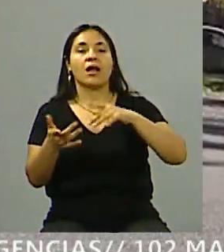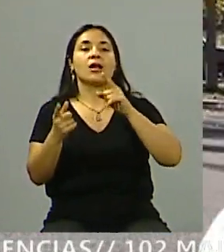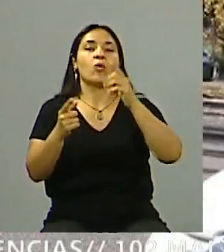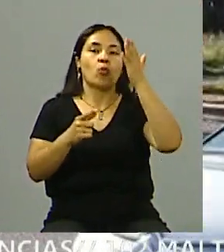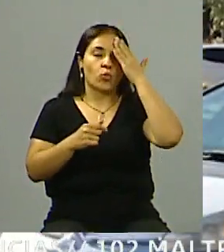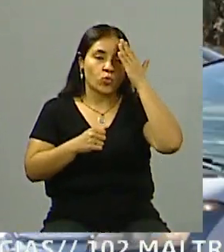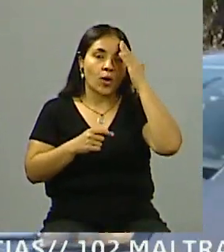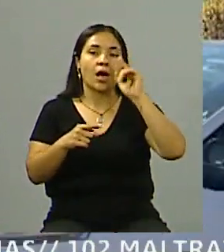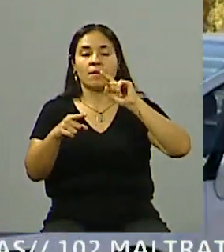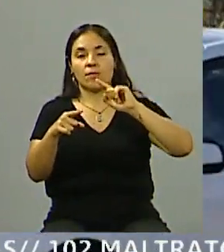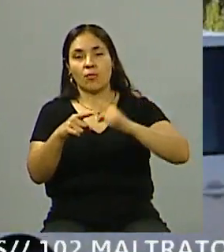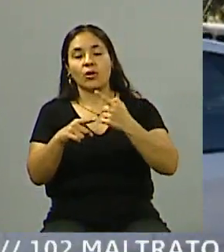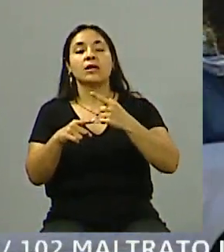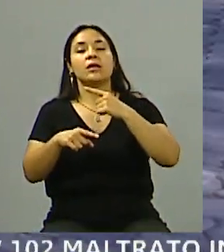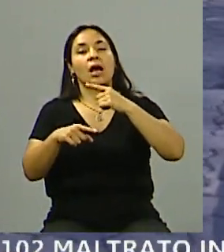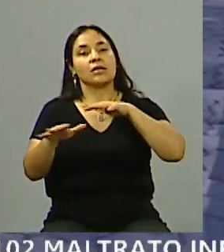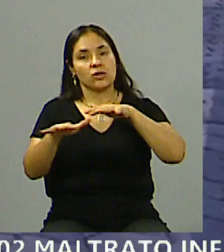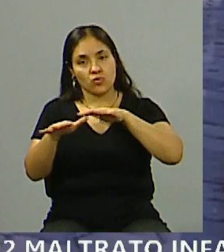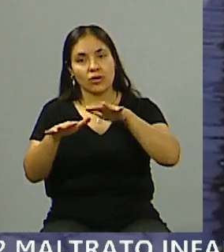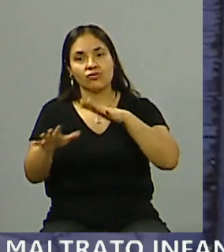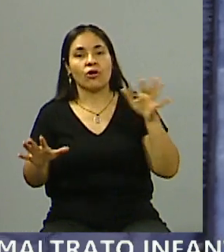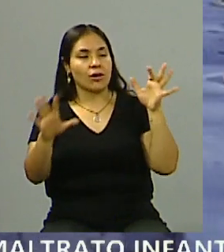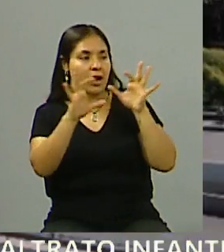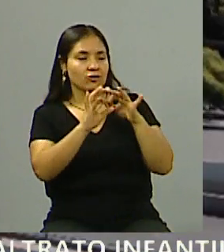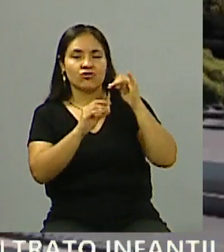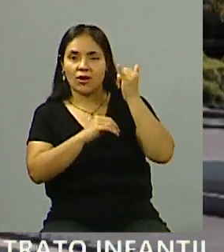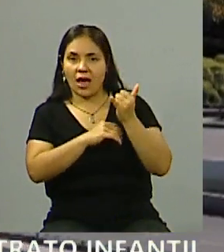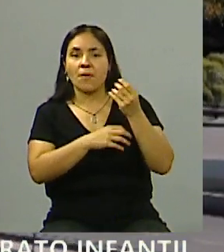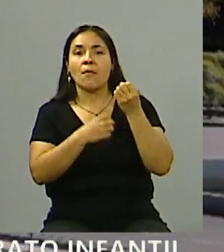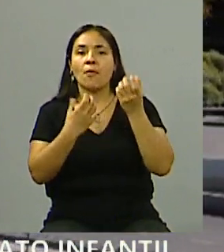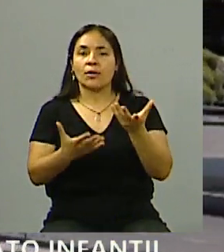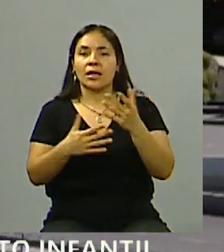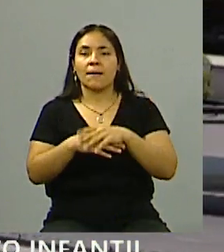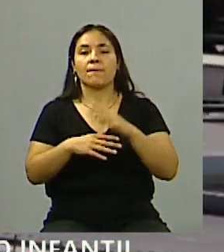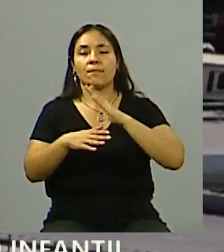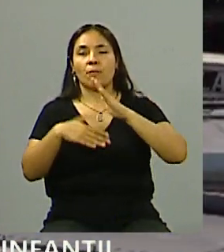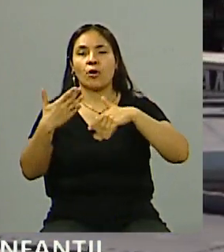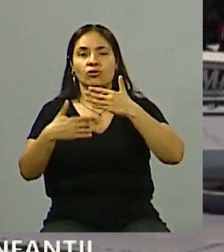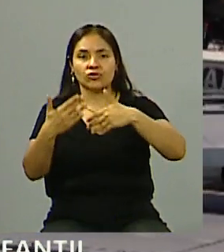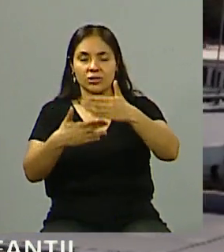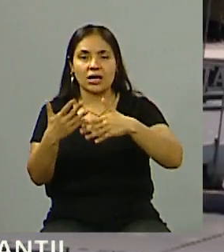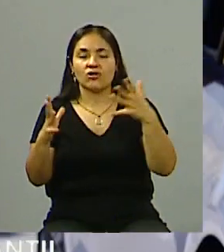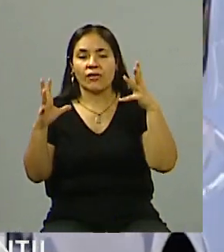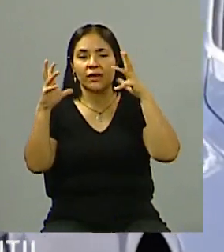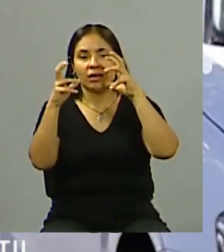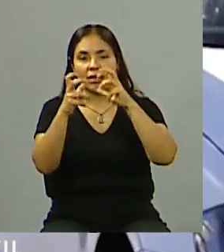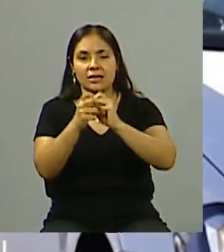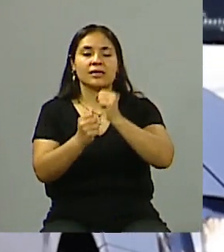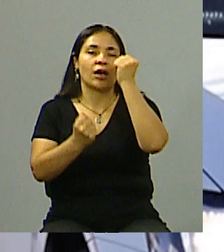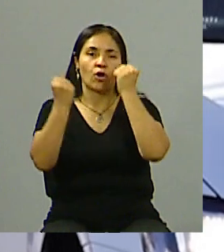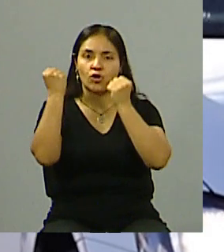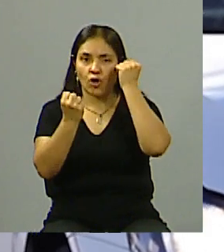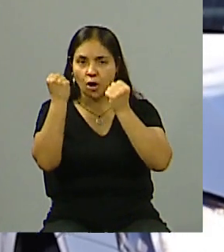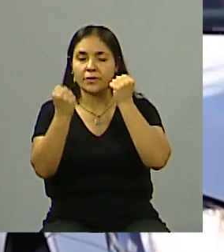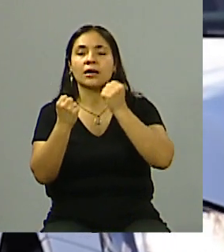cultural y políticamente también ahora, con las complejidades del proceso, tanto de crisis económica como en